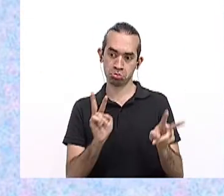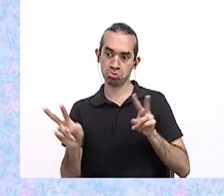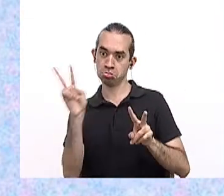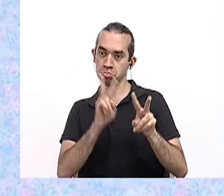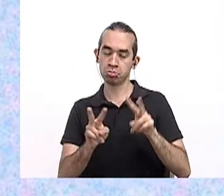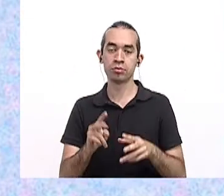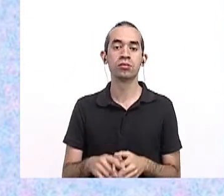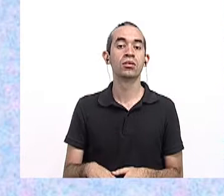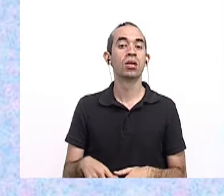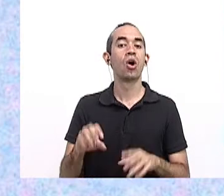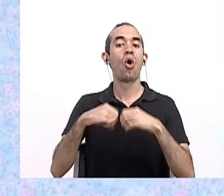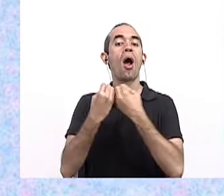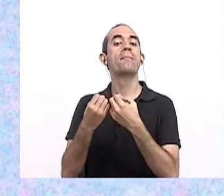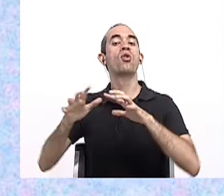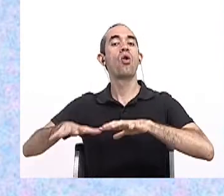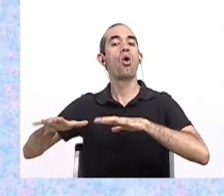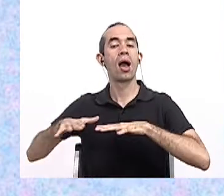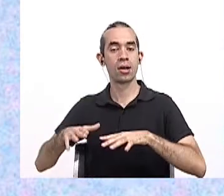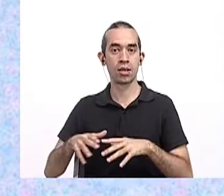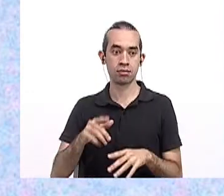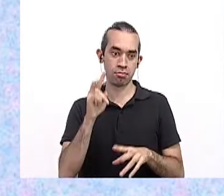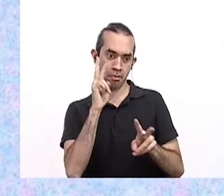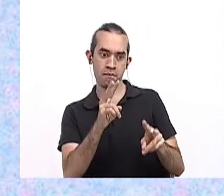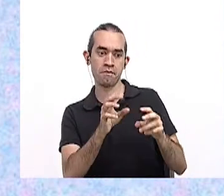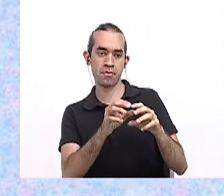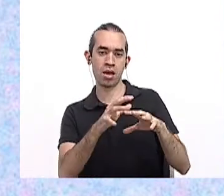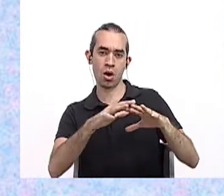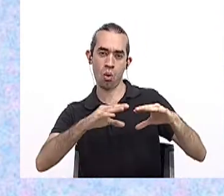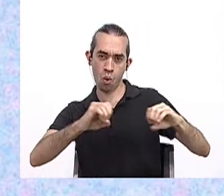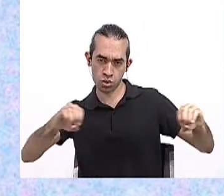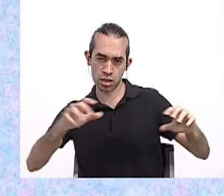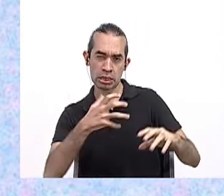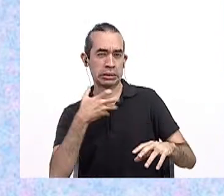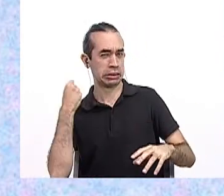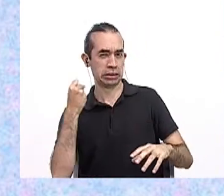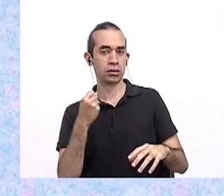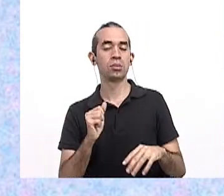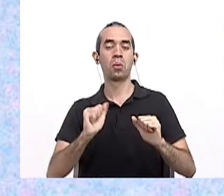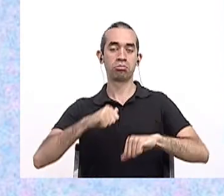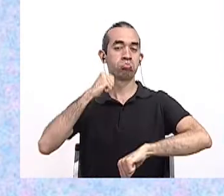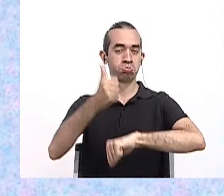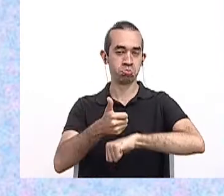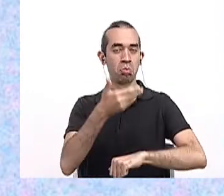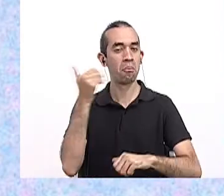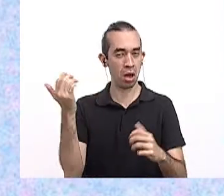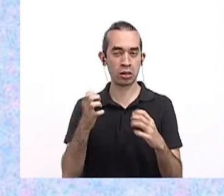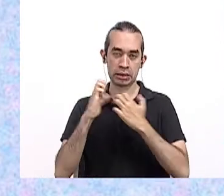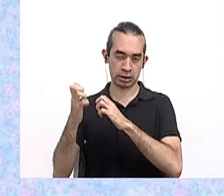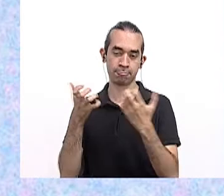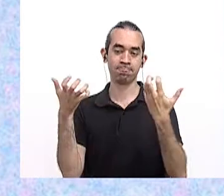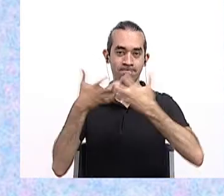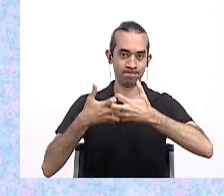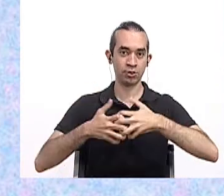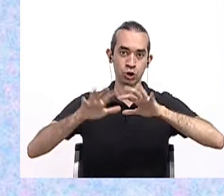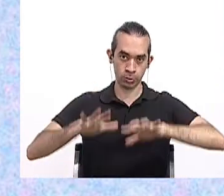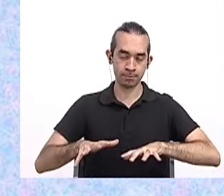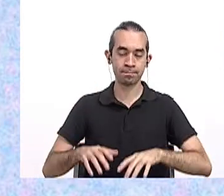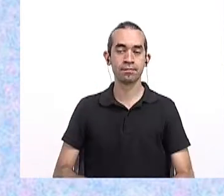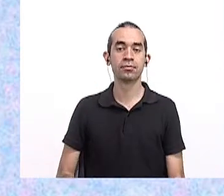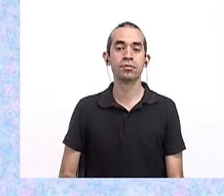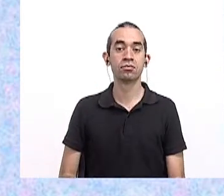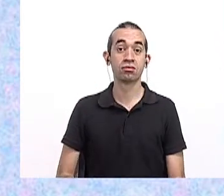oceánica ayuda para establecer mejores estrategias de adaptación local lamentablemente mientras